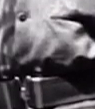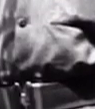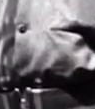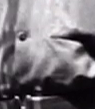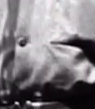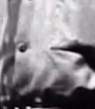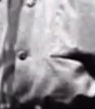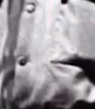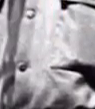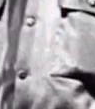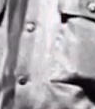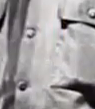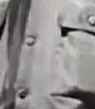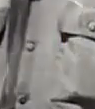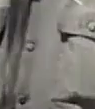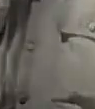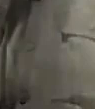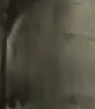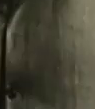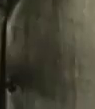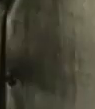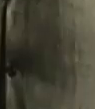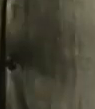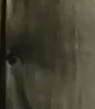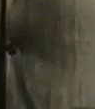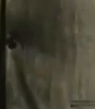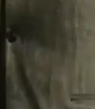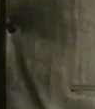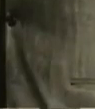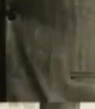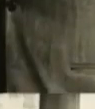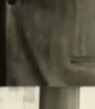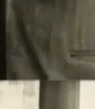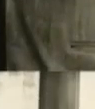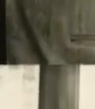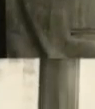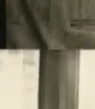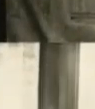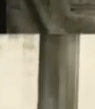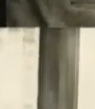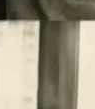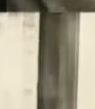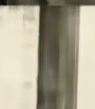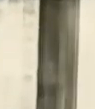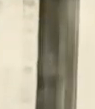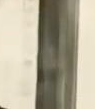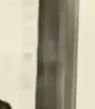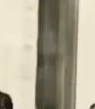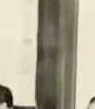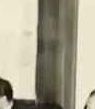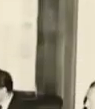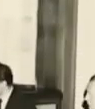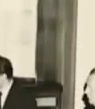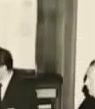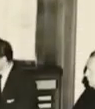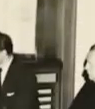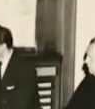como viví. Yo me muero como